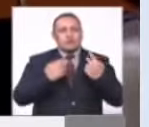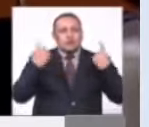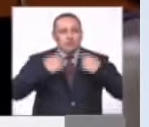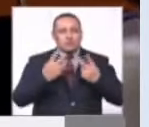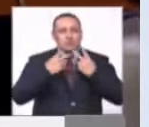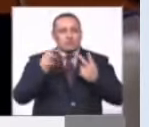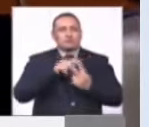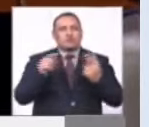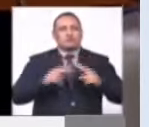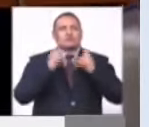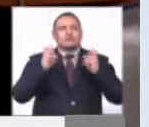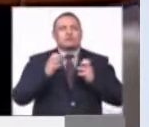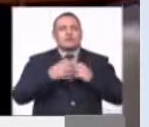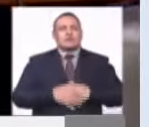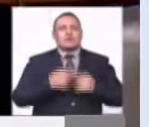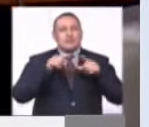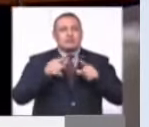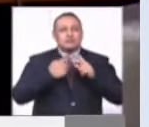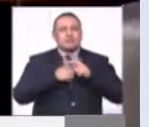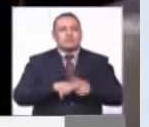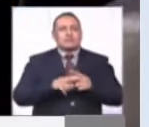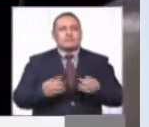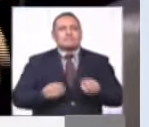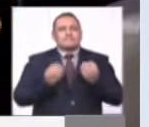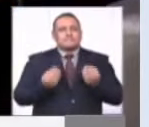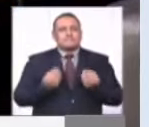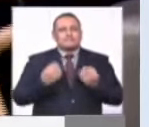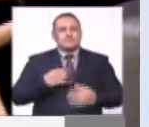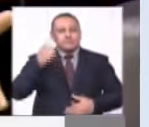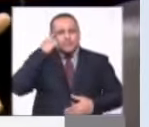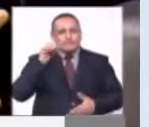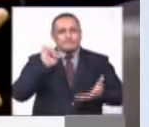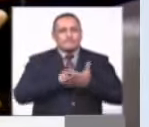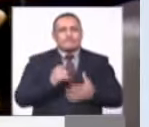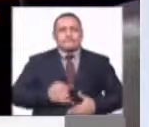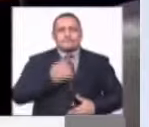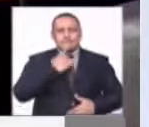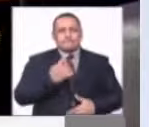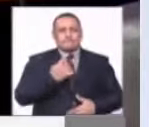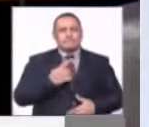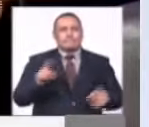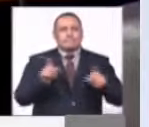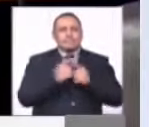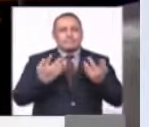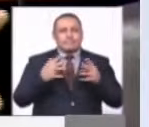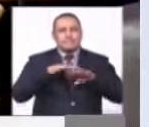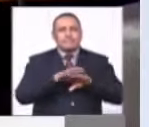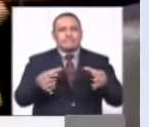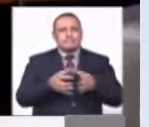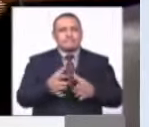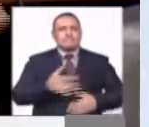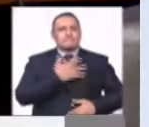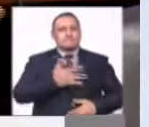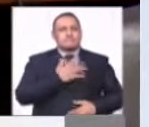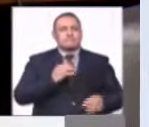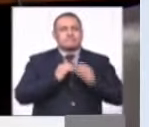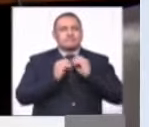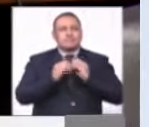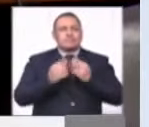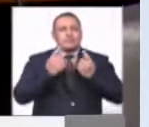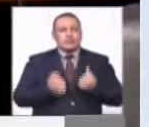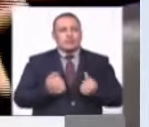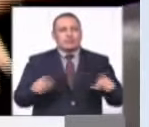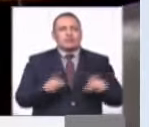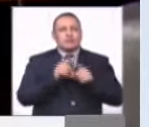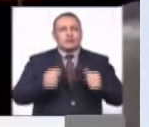de esos dos temas. Eso para empezar. ¿Cómo pensar que están imbuidos de un sentimiento de recuperación económica